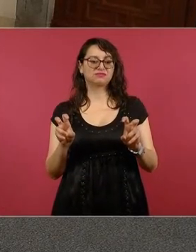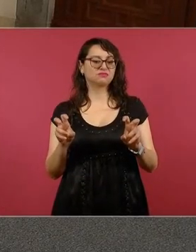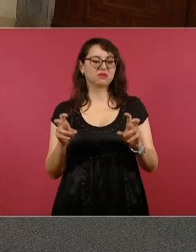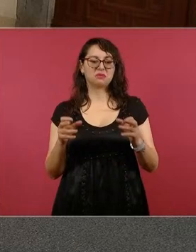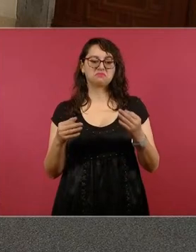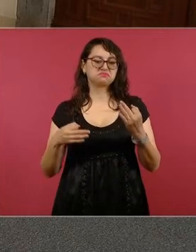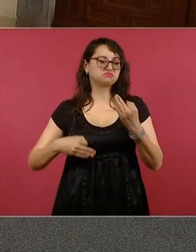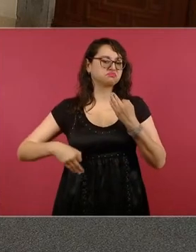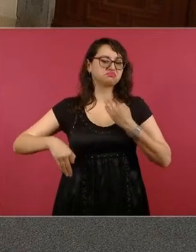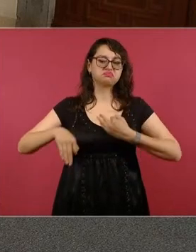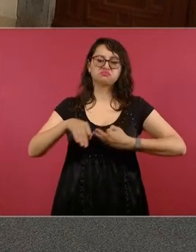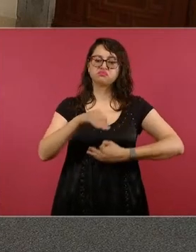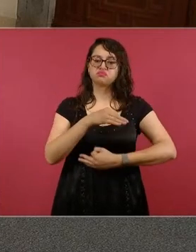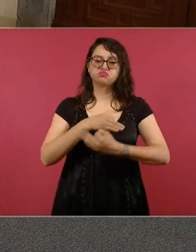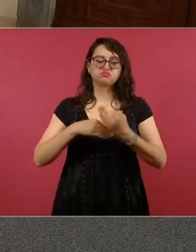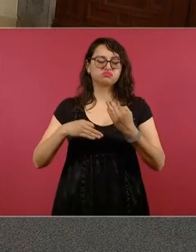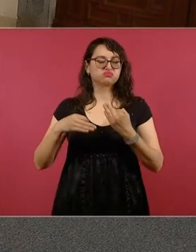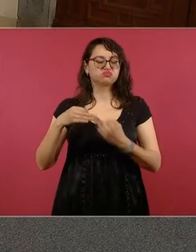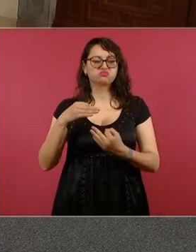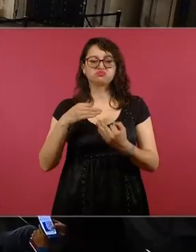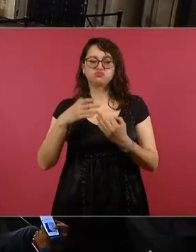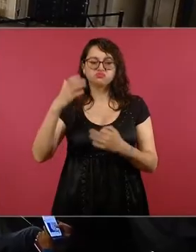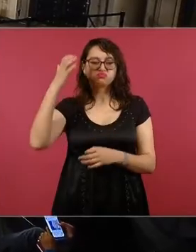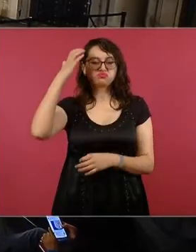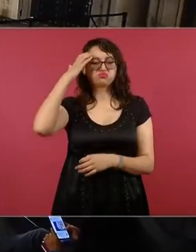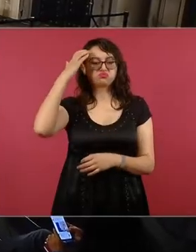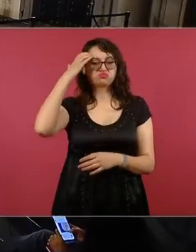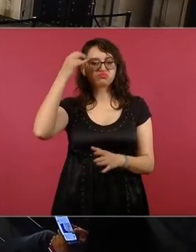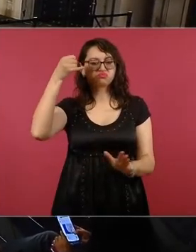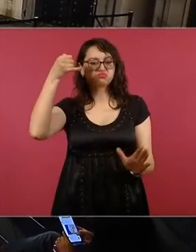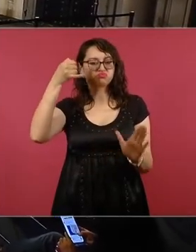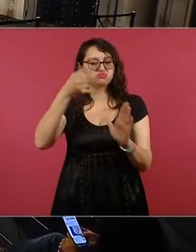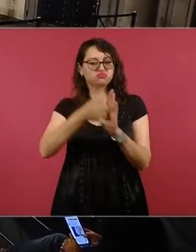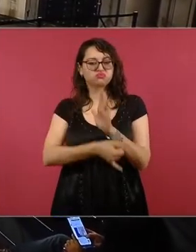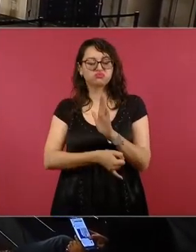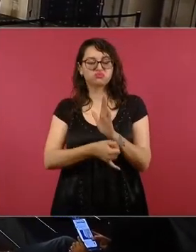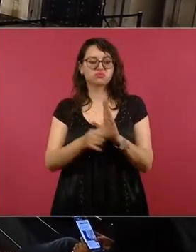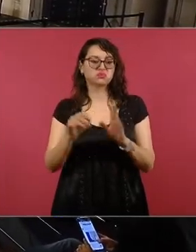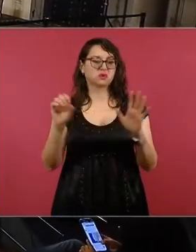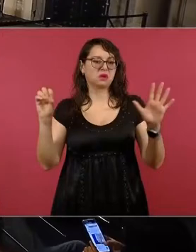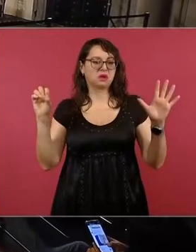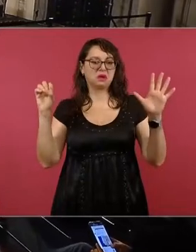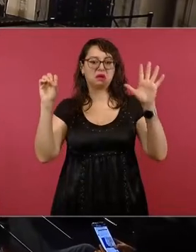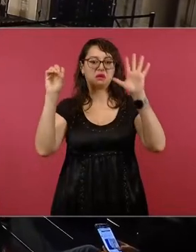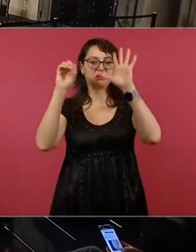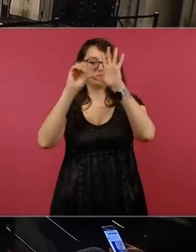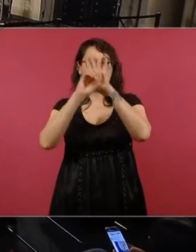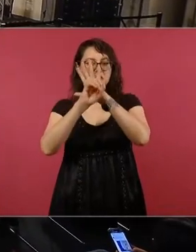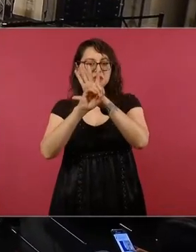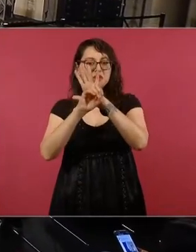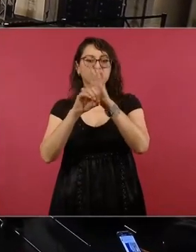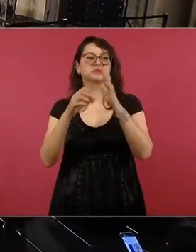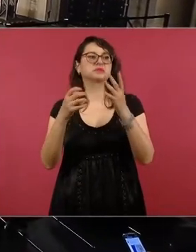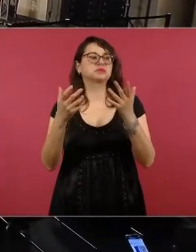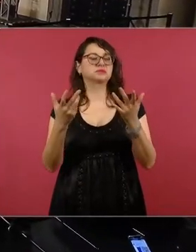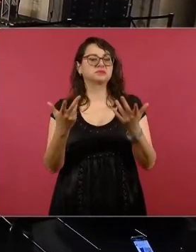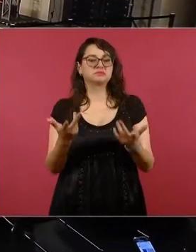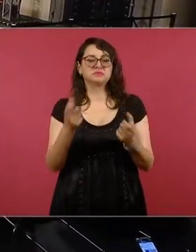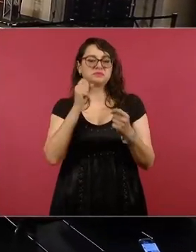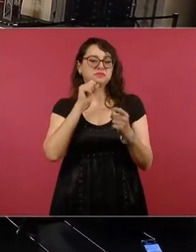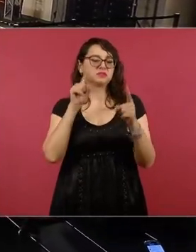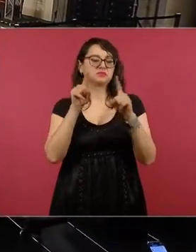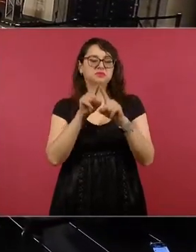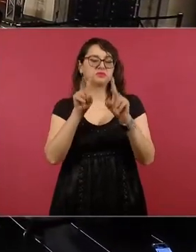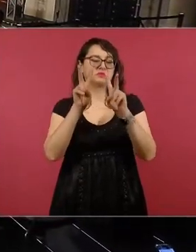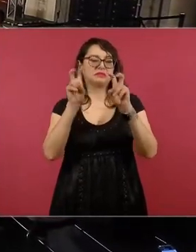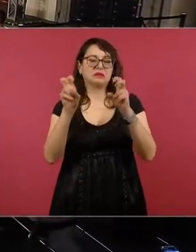todo lo relacionado con eclipses y con la